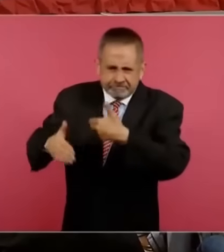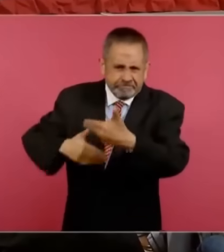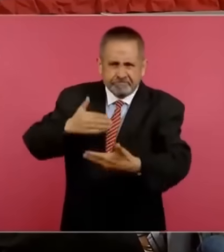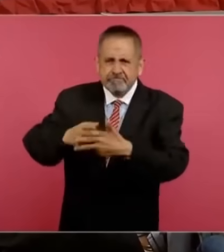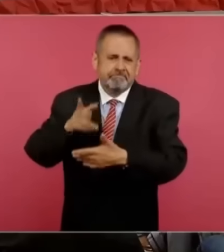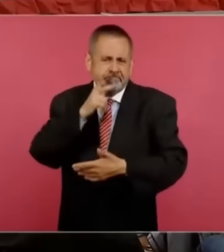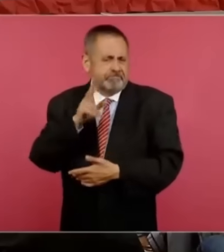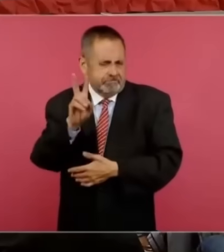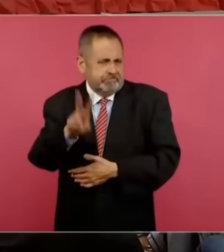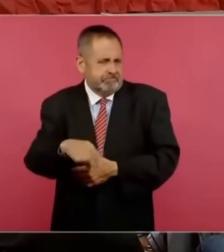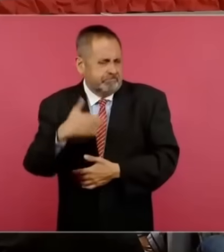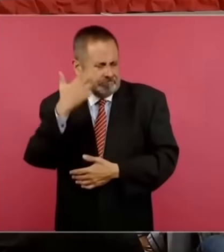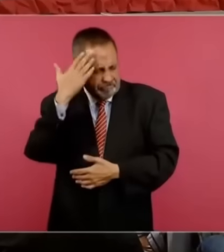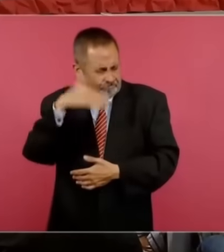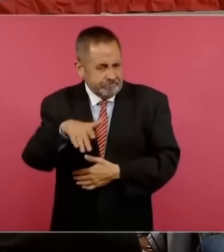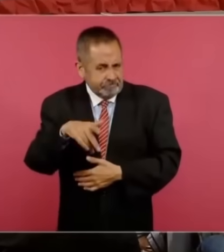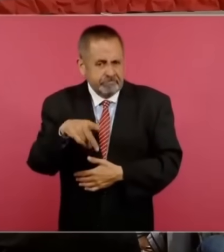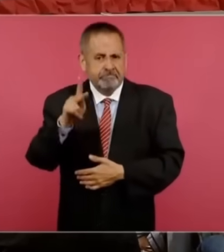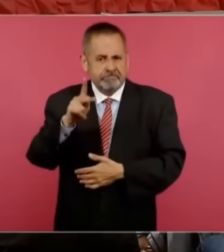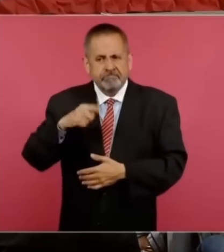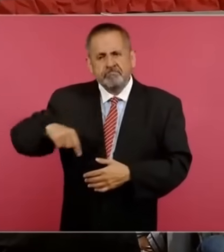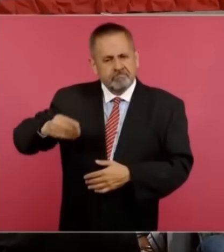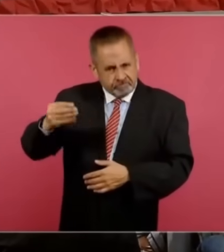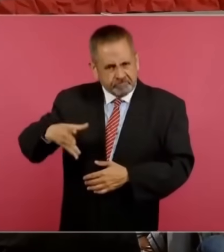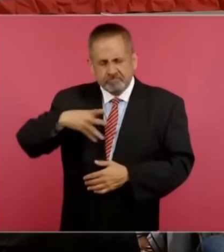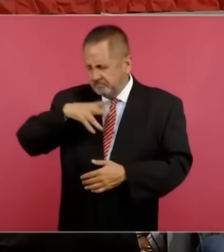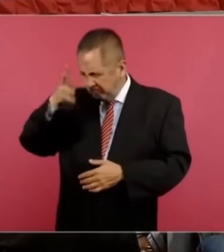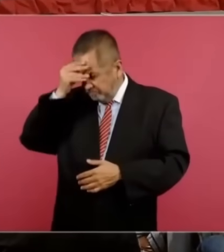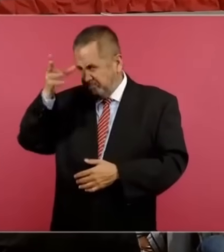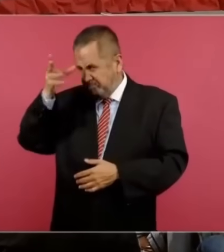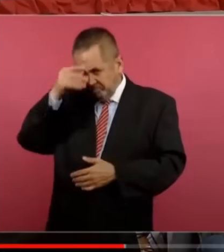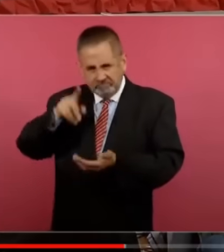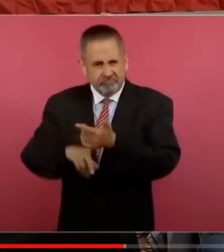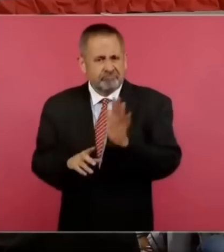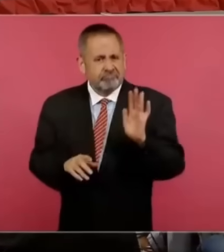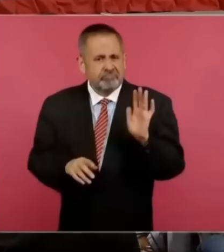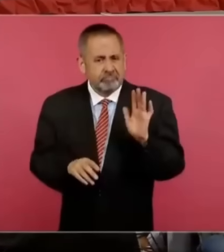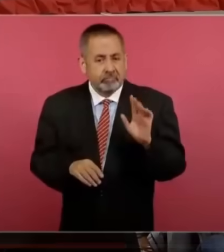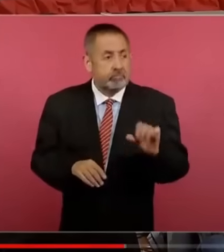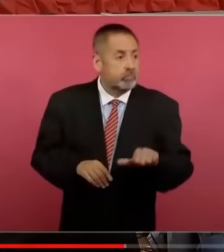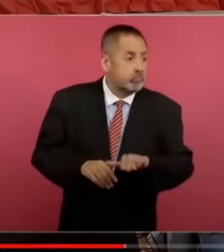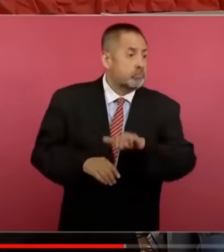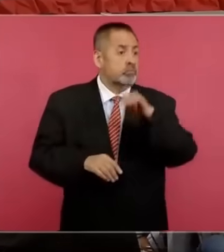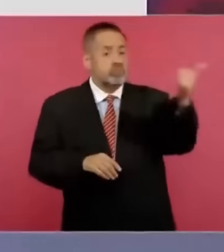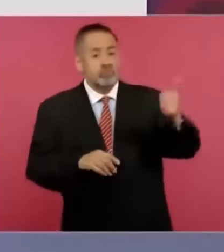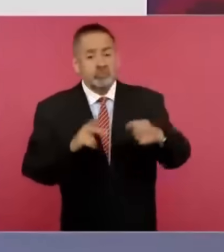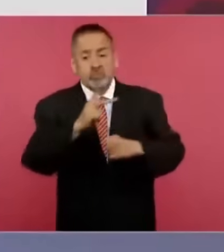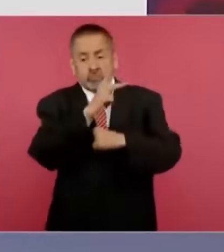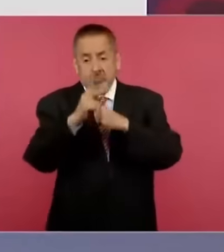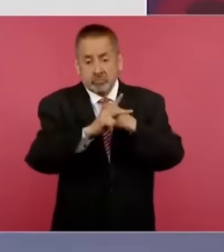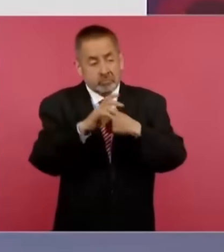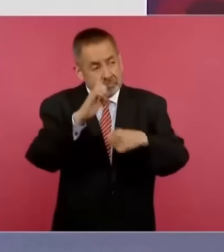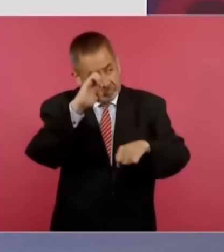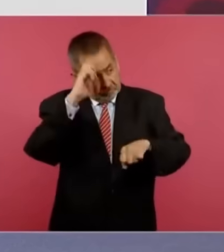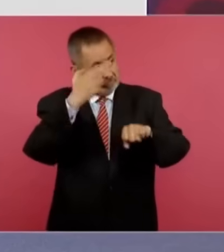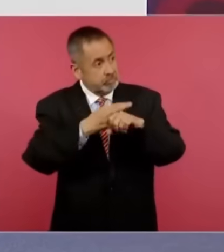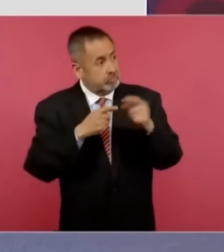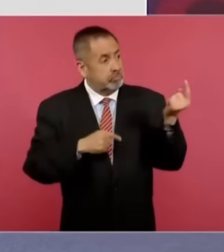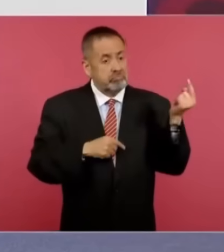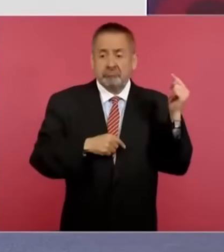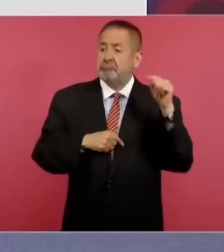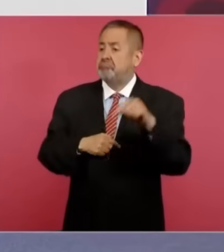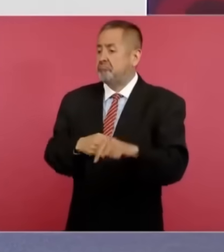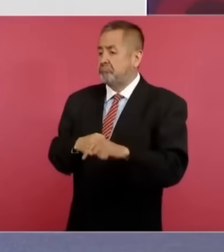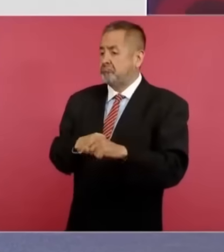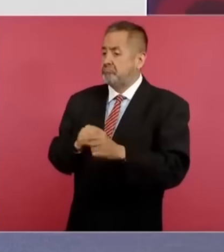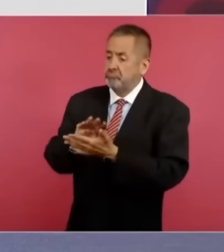petrolera. Pero para ello, ningún extranjero necesita